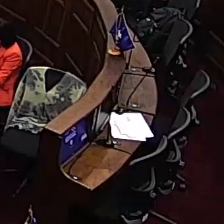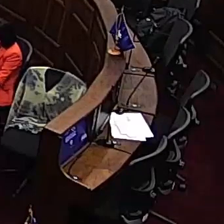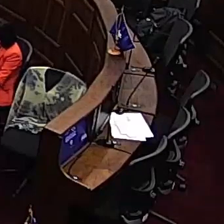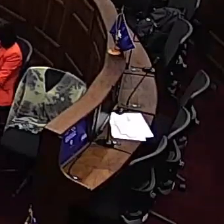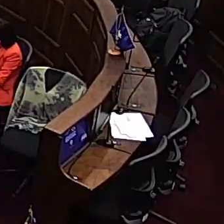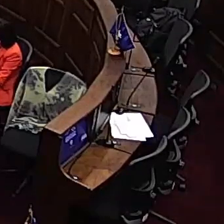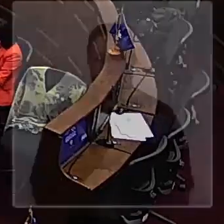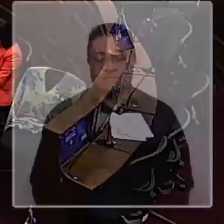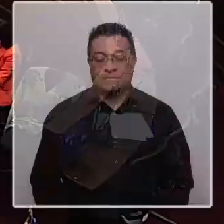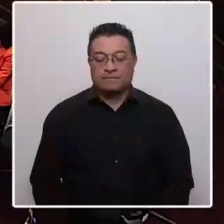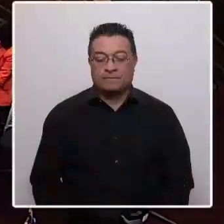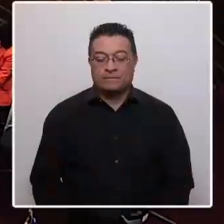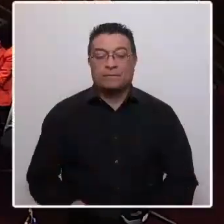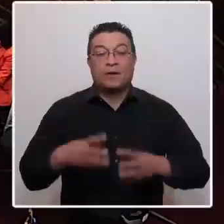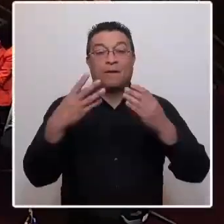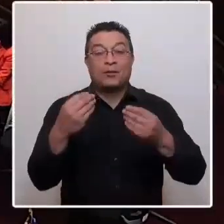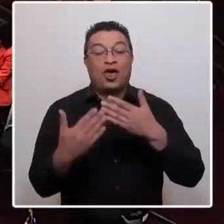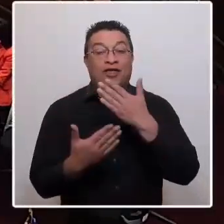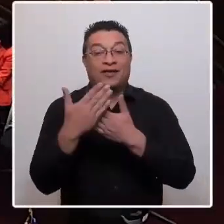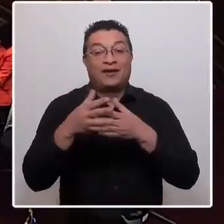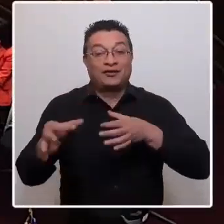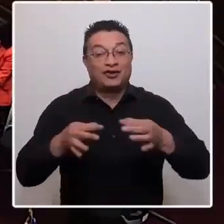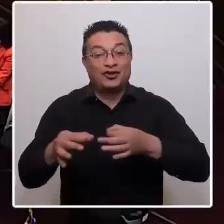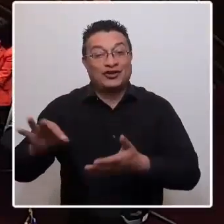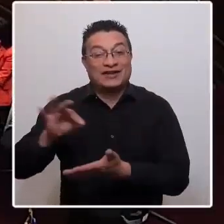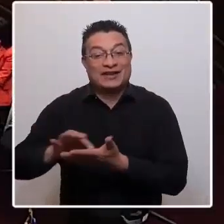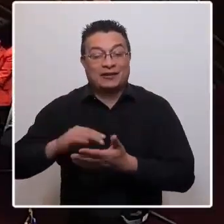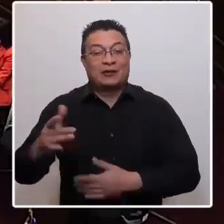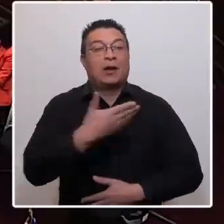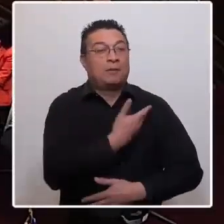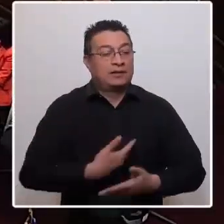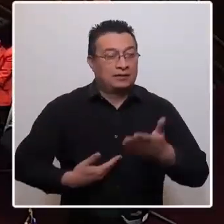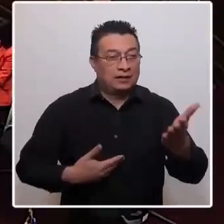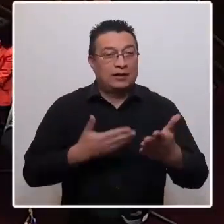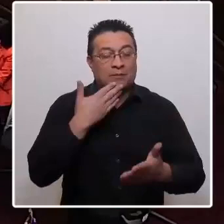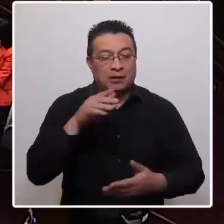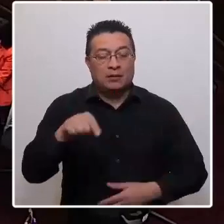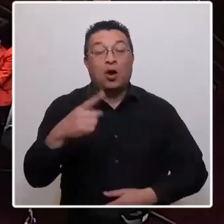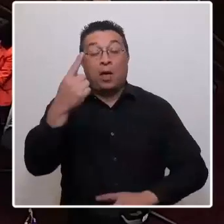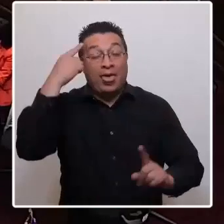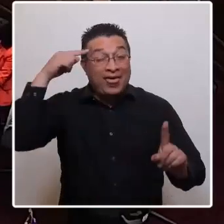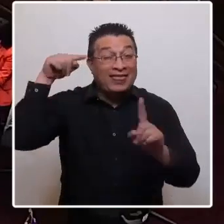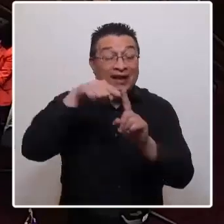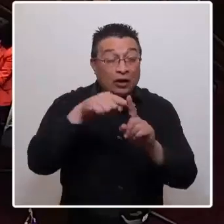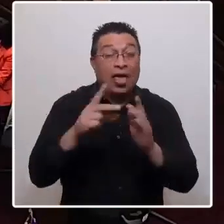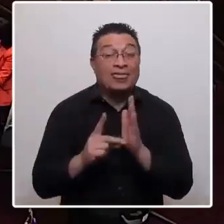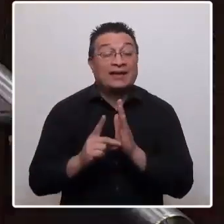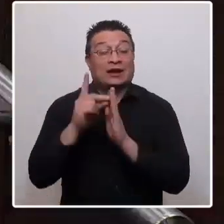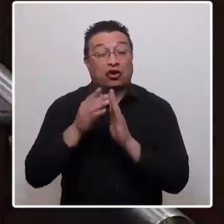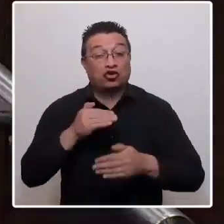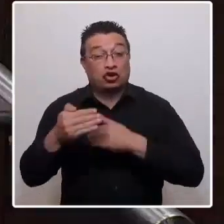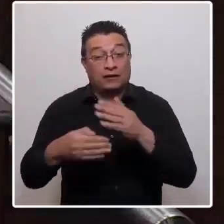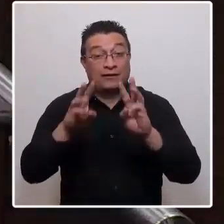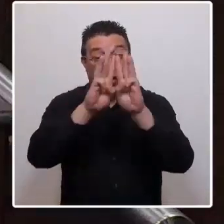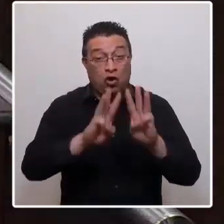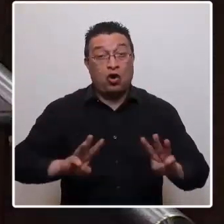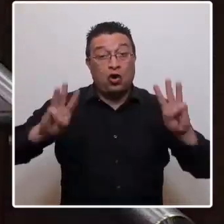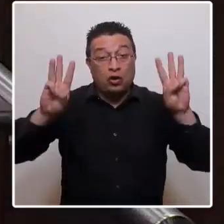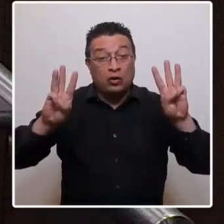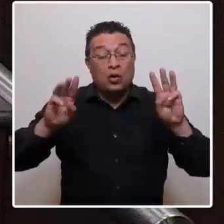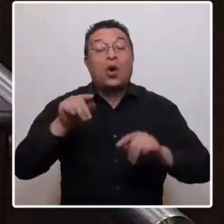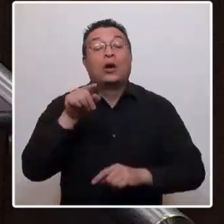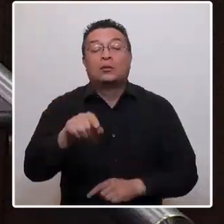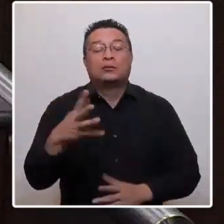Buenos días, señor secretario, señora presidenta, por su intermedio. Uno de los objetivos de desarrollo sostenible de Naciones Unidas es